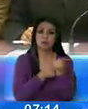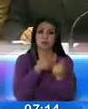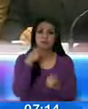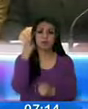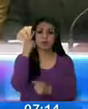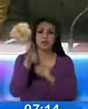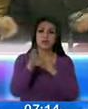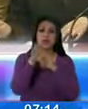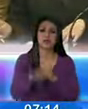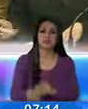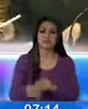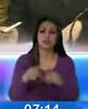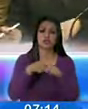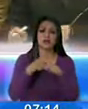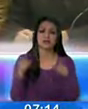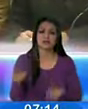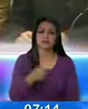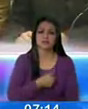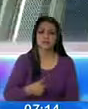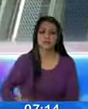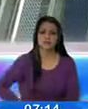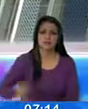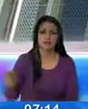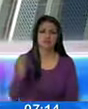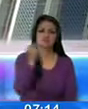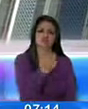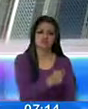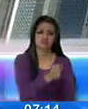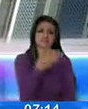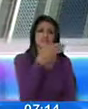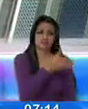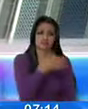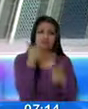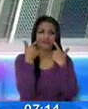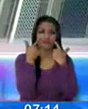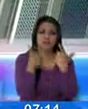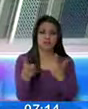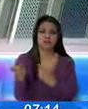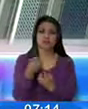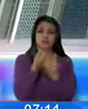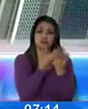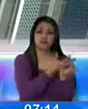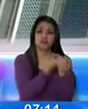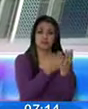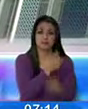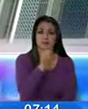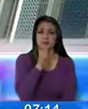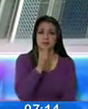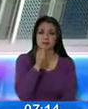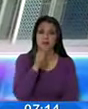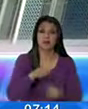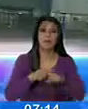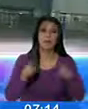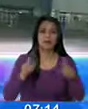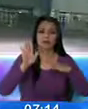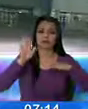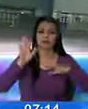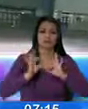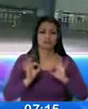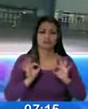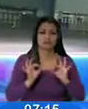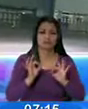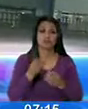al expresidente el día de la comparecencia. La versión que será dada por Correa será reservada y sin juramento, pues se trata